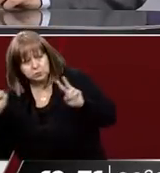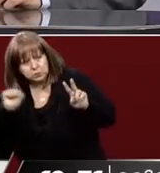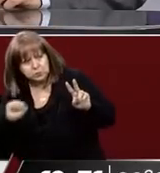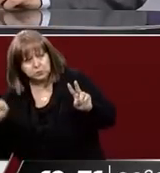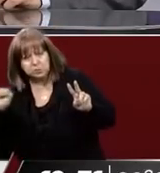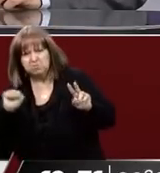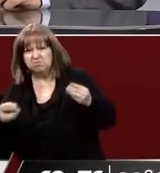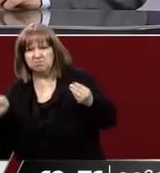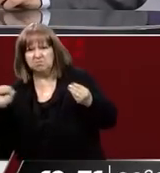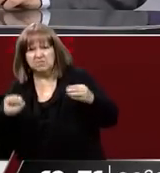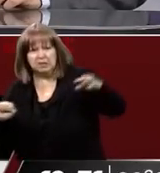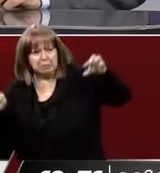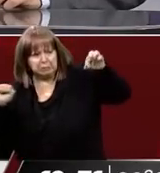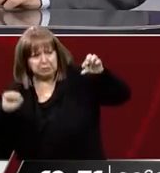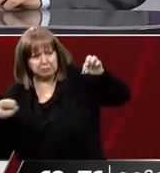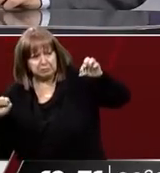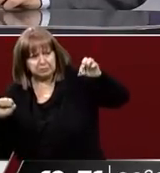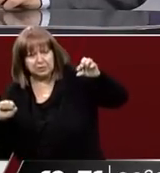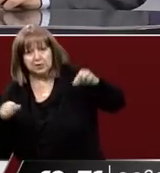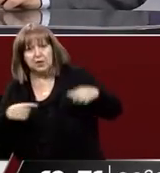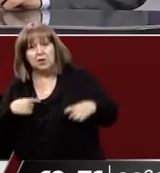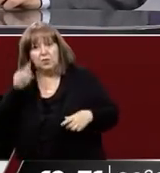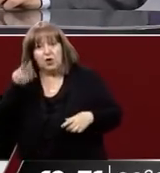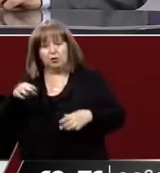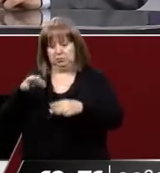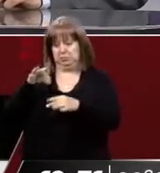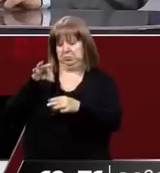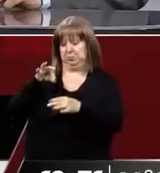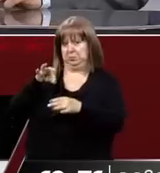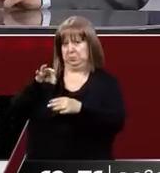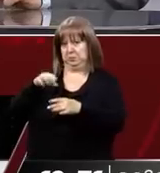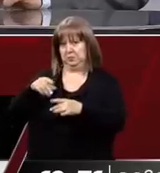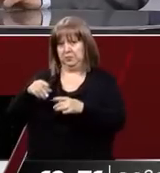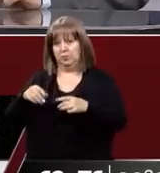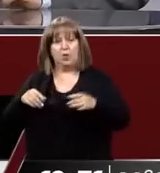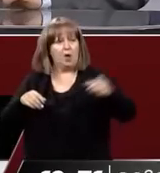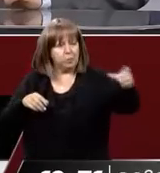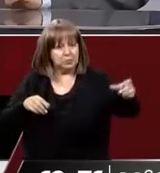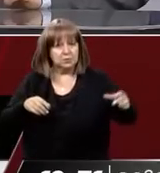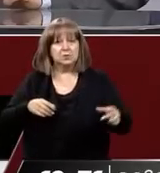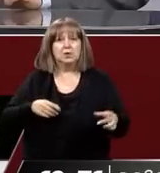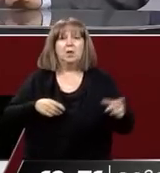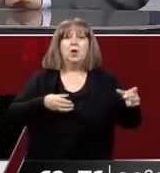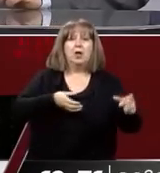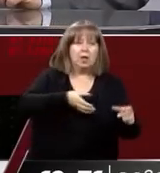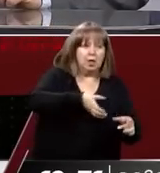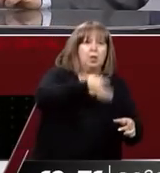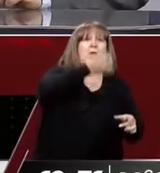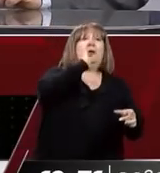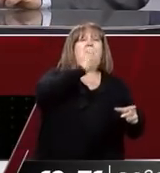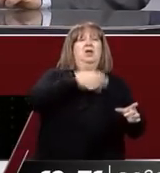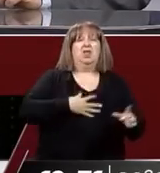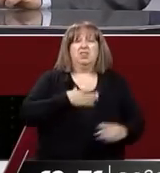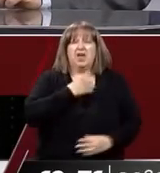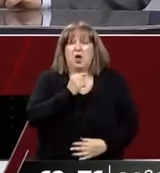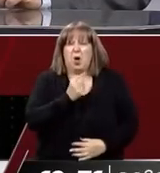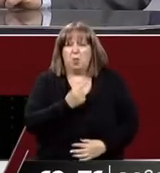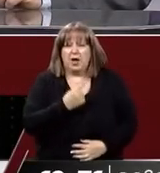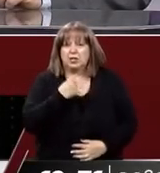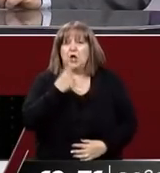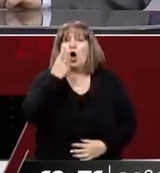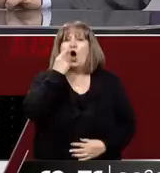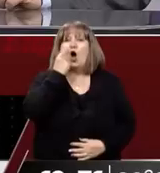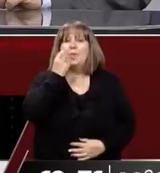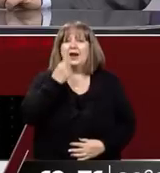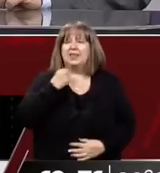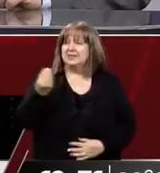de estas estados de descompostura que tenía Ángel Aquino y que le decía cada vez que me das algo me siento mal